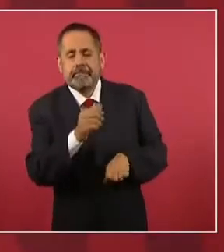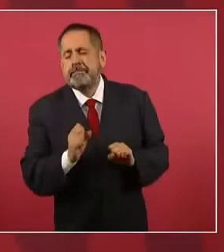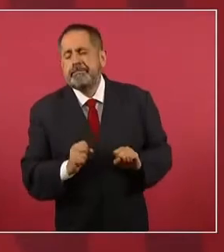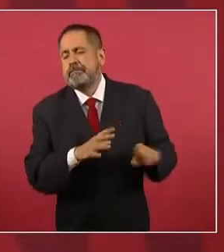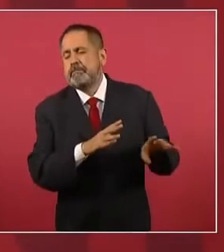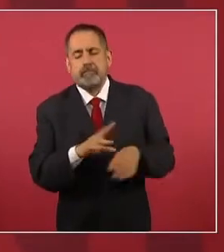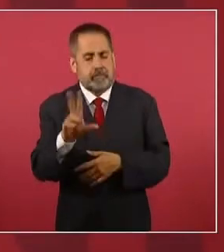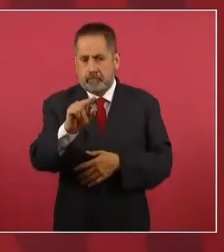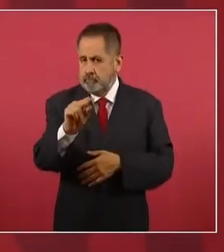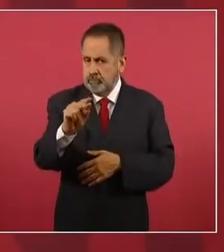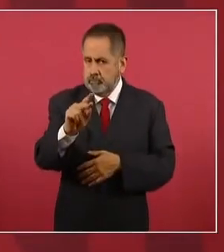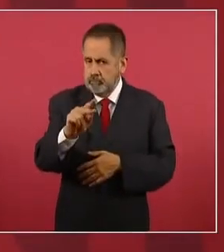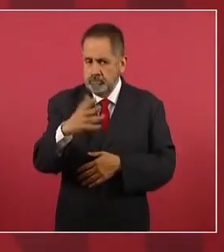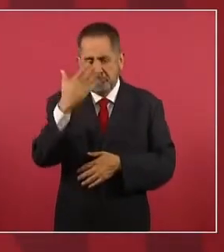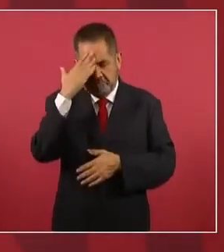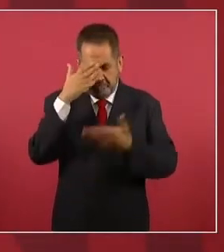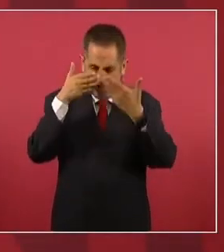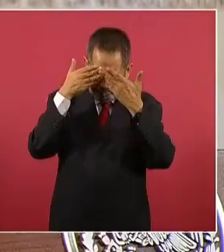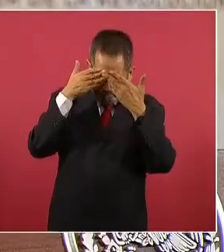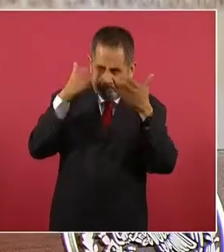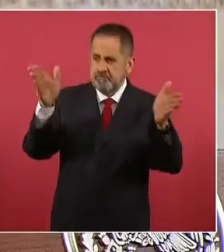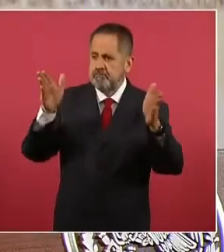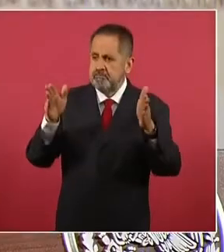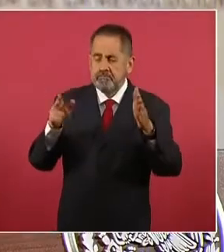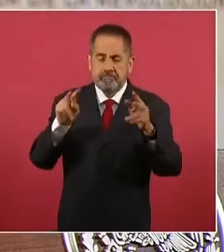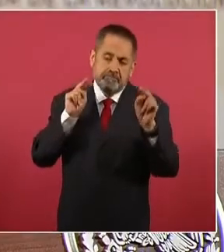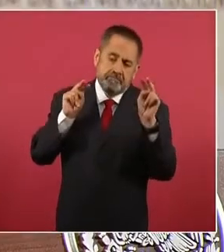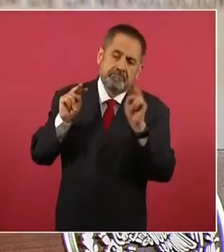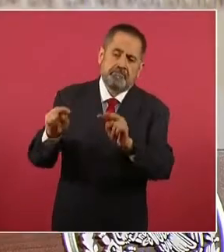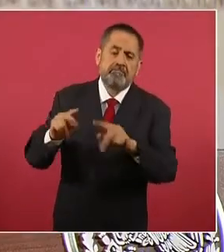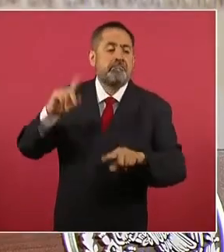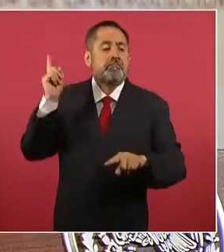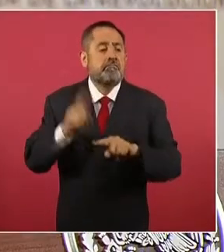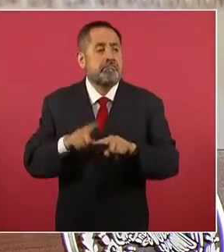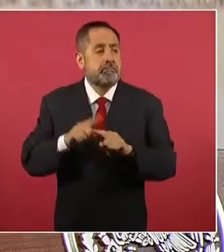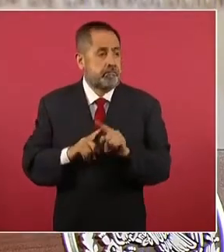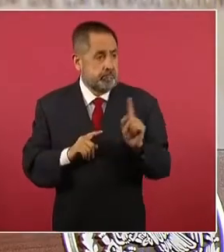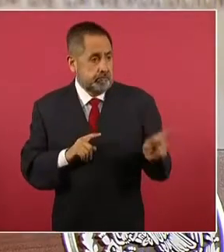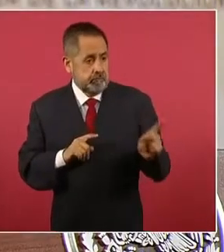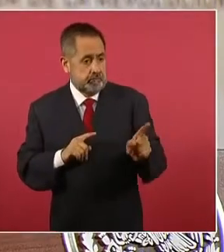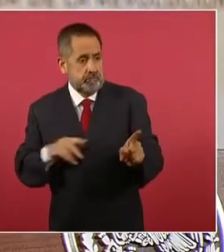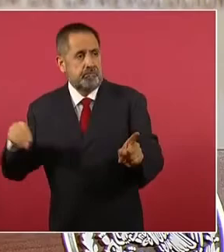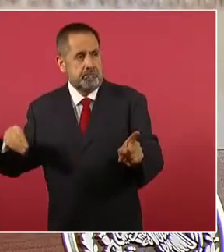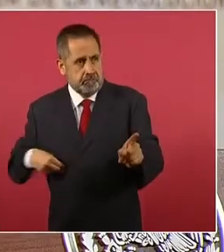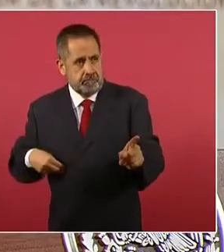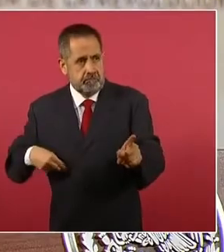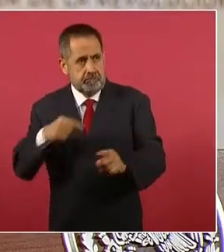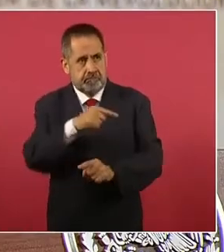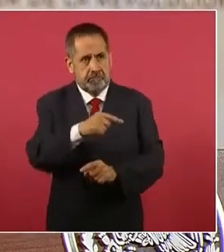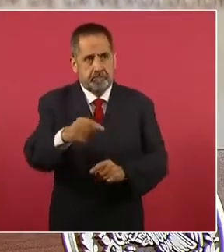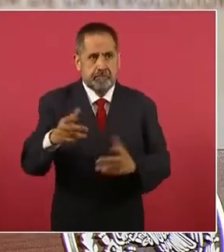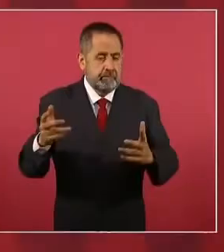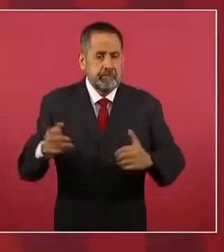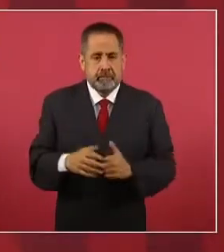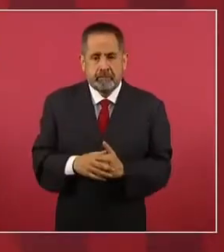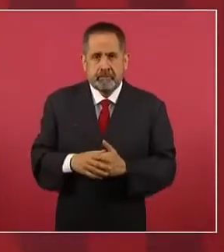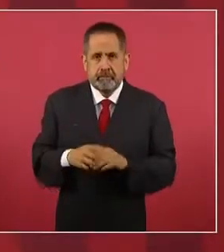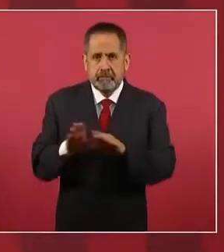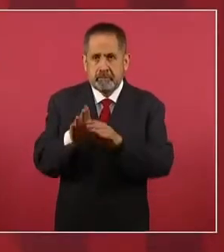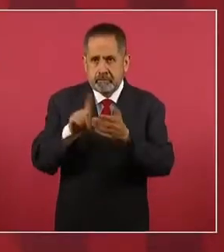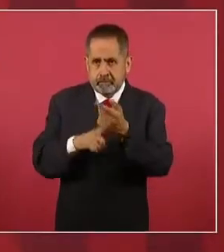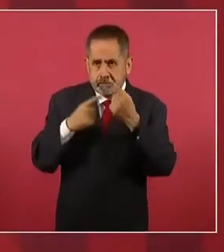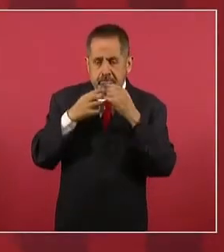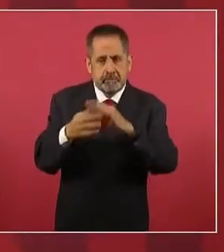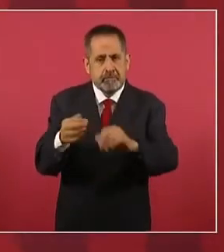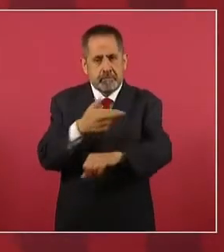que se sepa todo y se finquen responsabilidades de acuerdo a